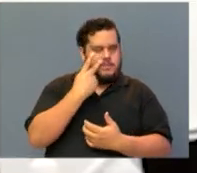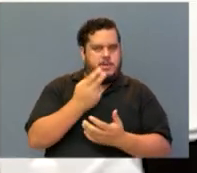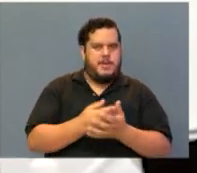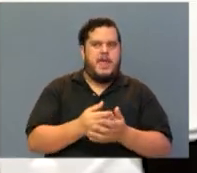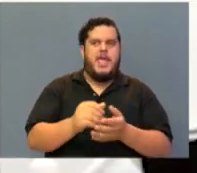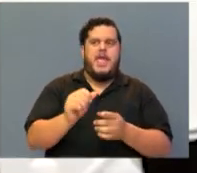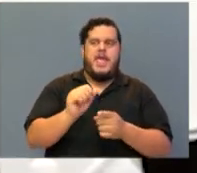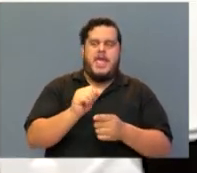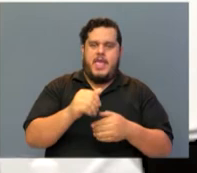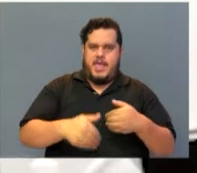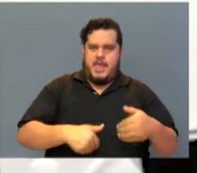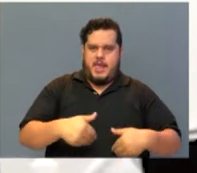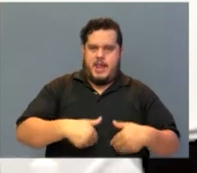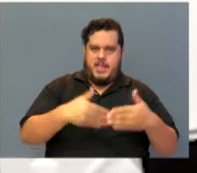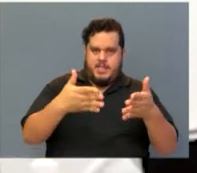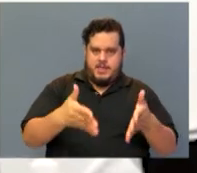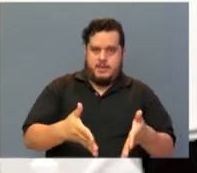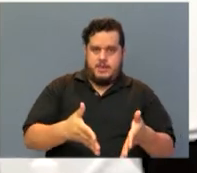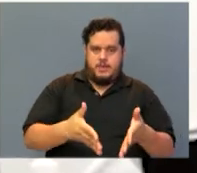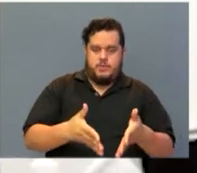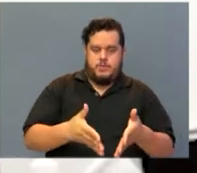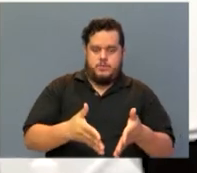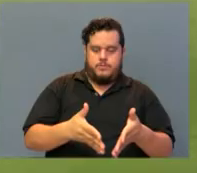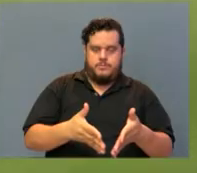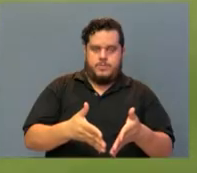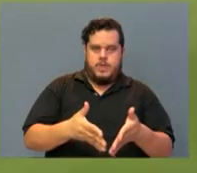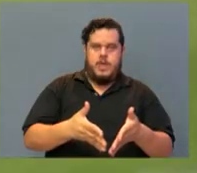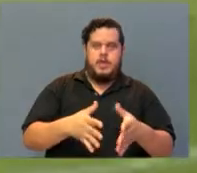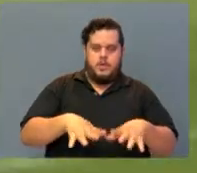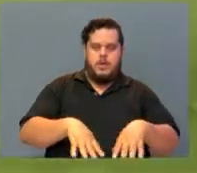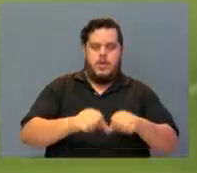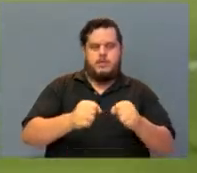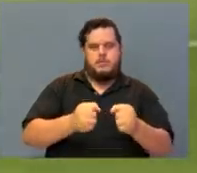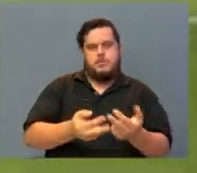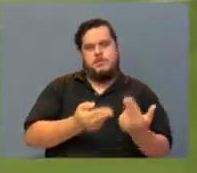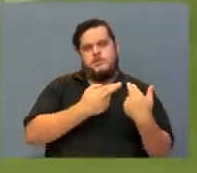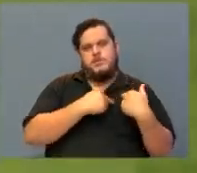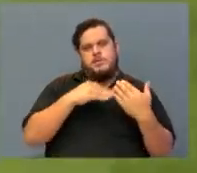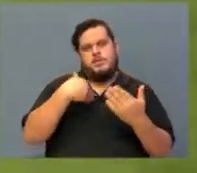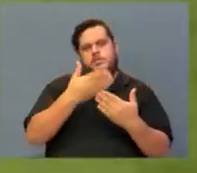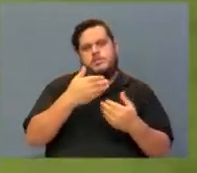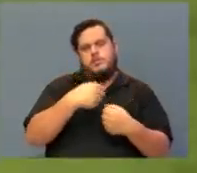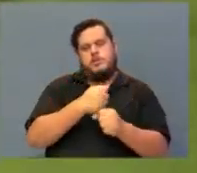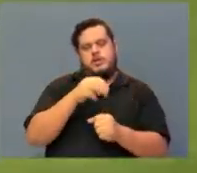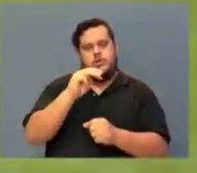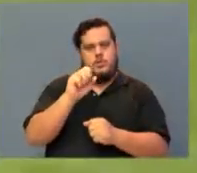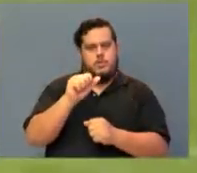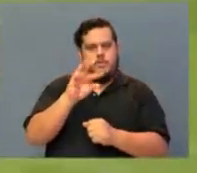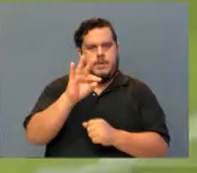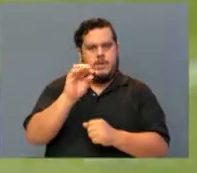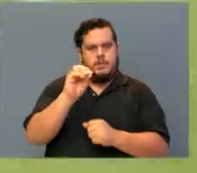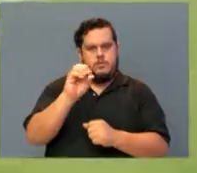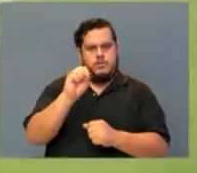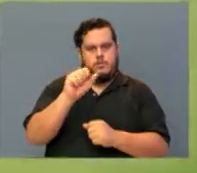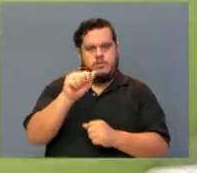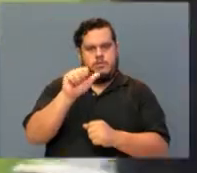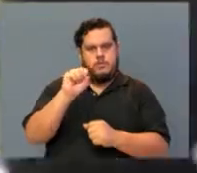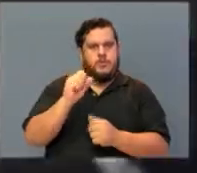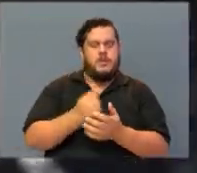el entrenador que hubiera asumido el cargo después de lo que hizo Matosas le